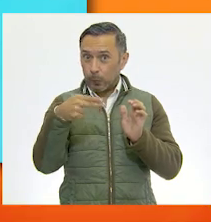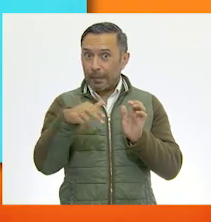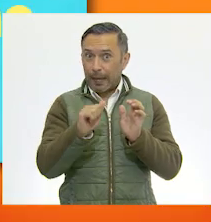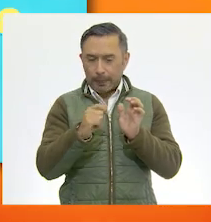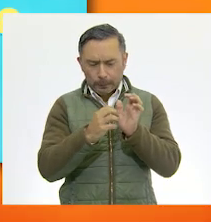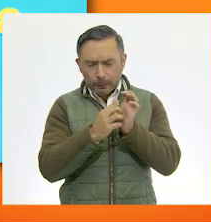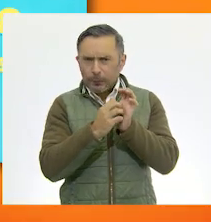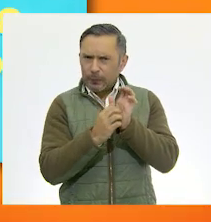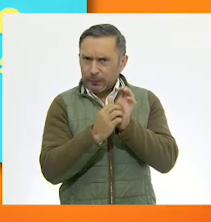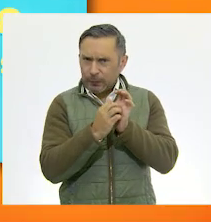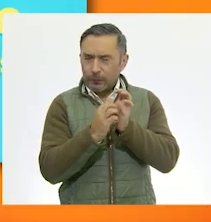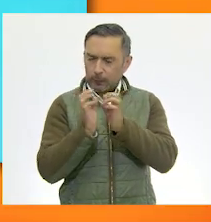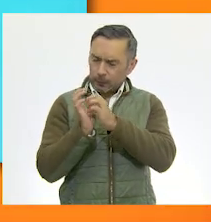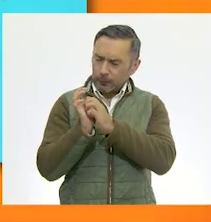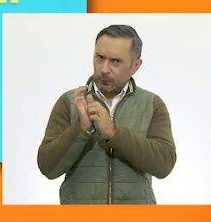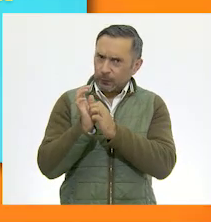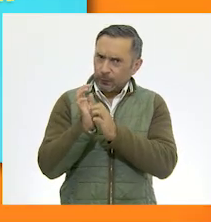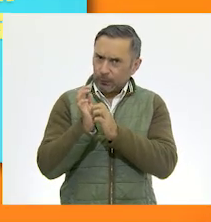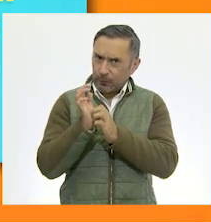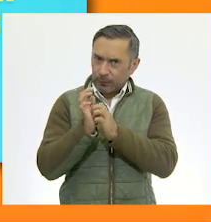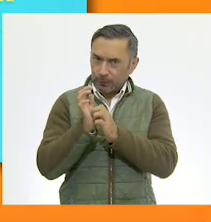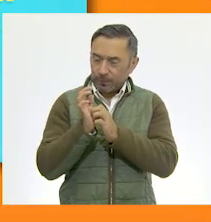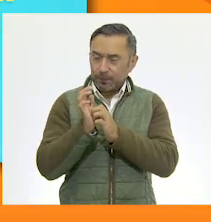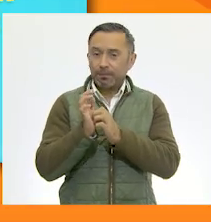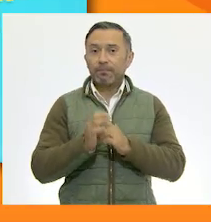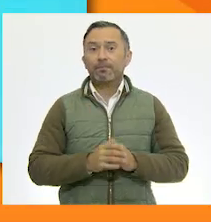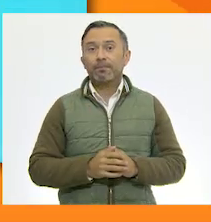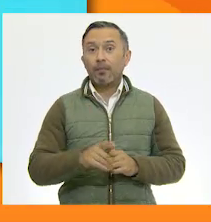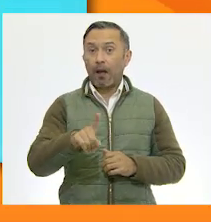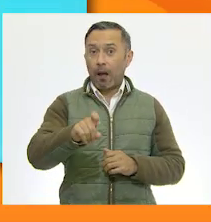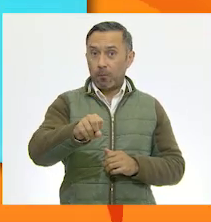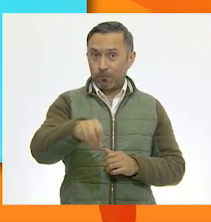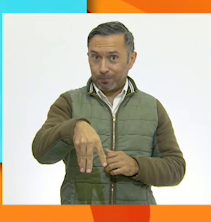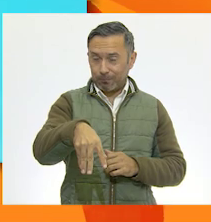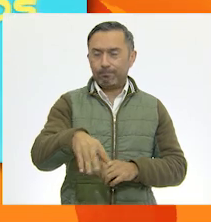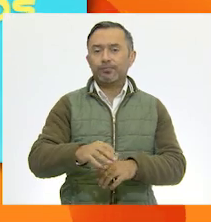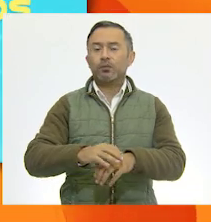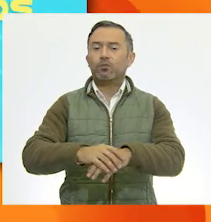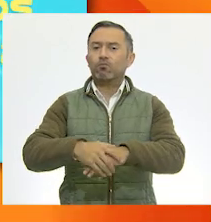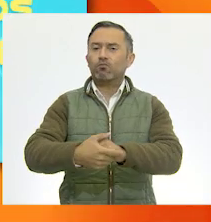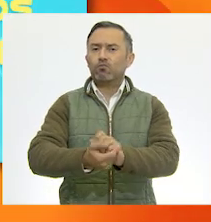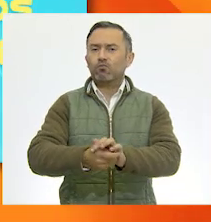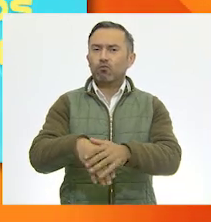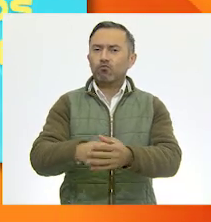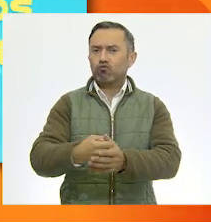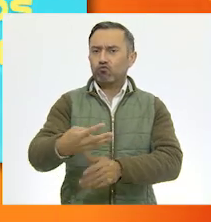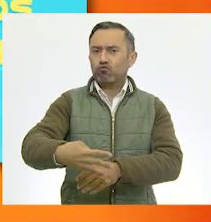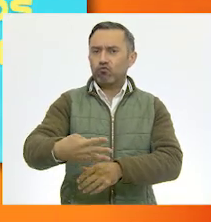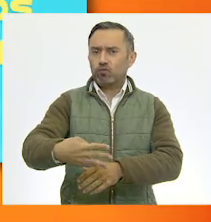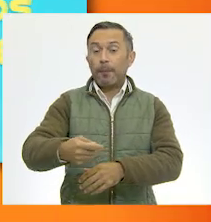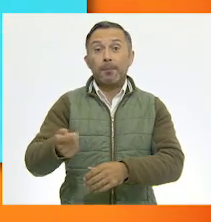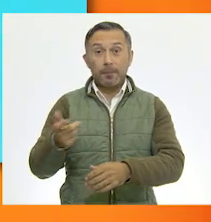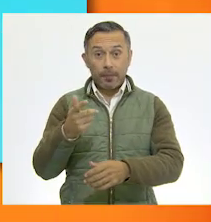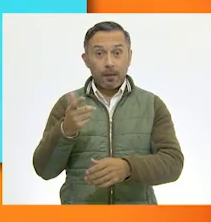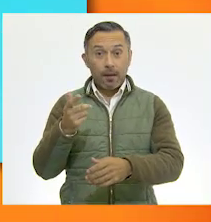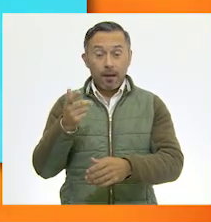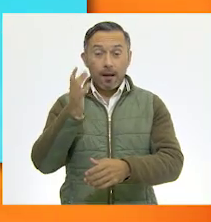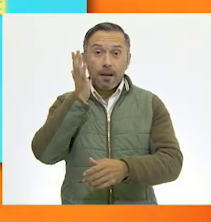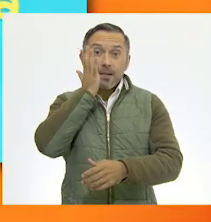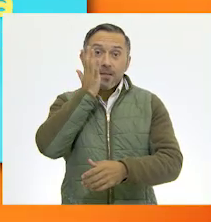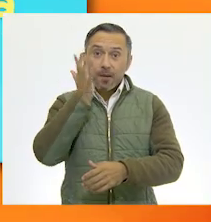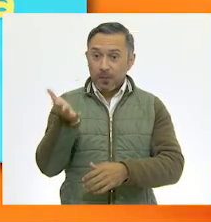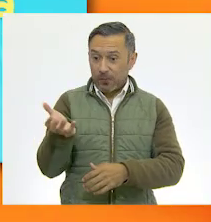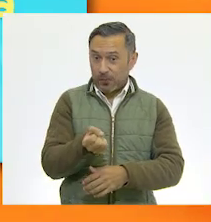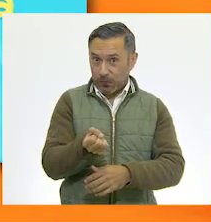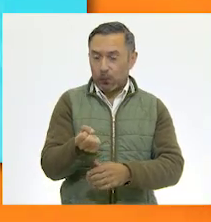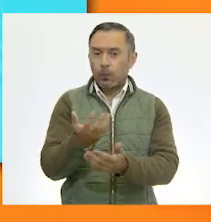que rasguñas la palma de tus manos para lavar tus uñas. Enjuaga tus manos con agua. Sécalas con